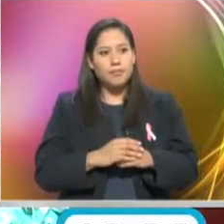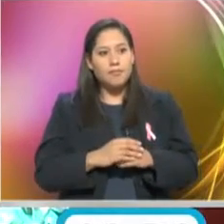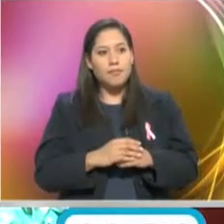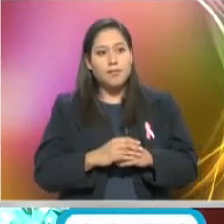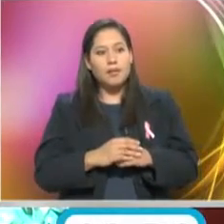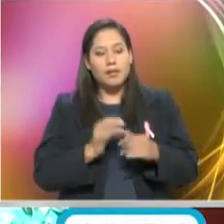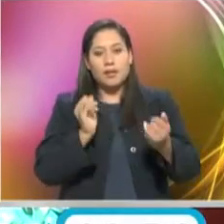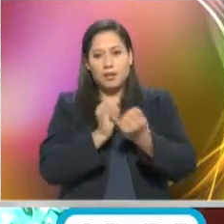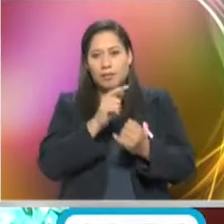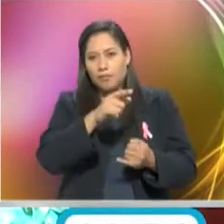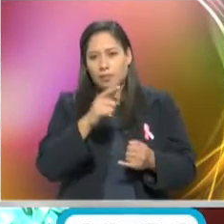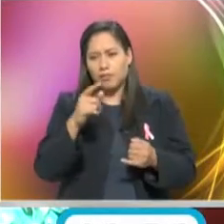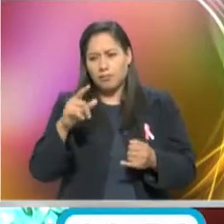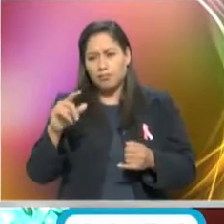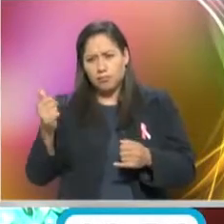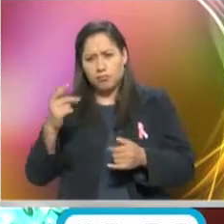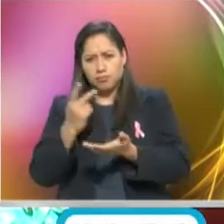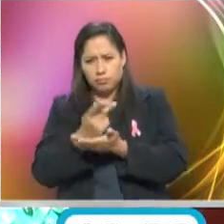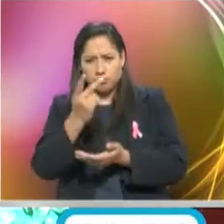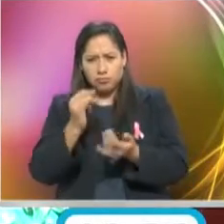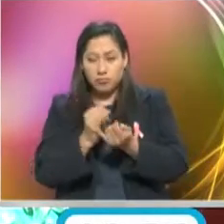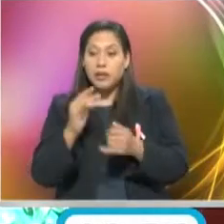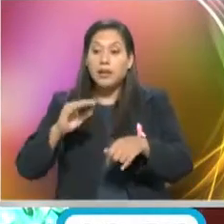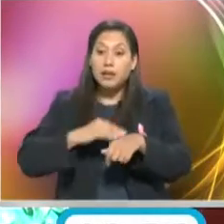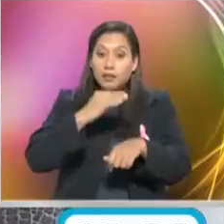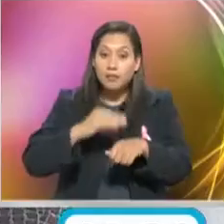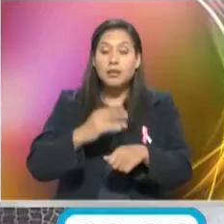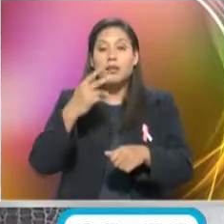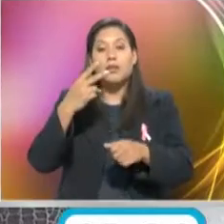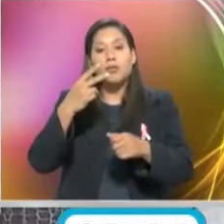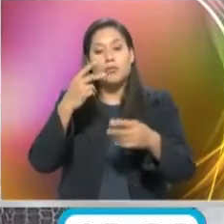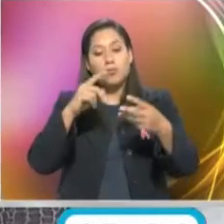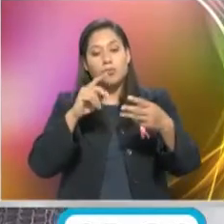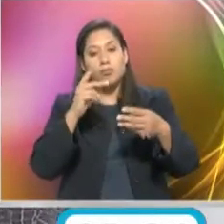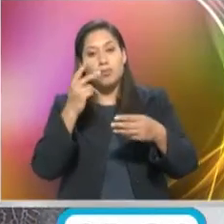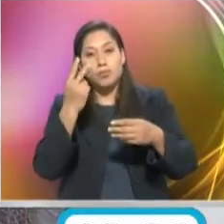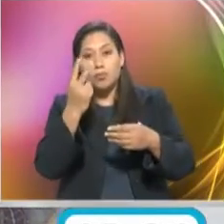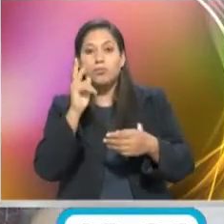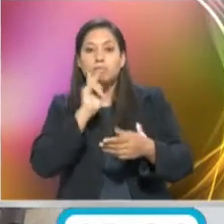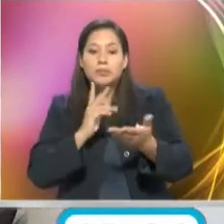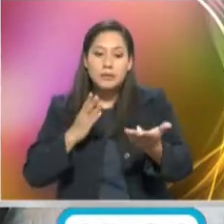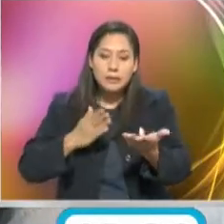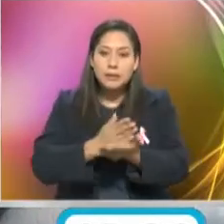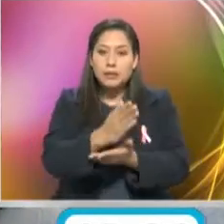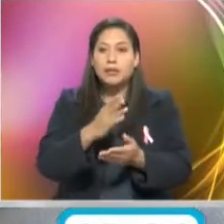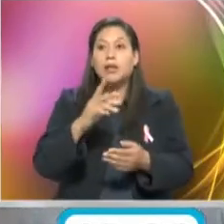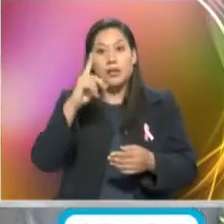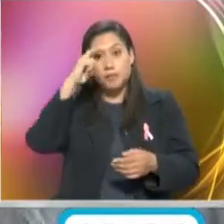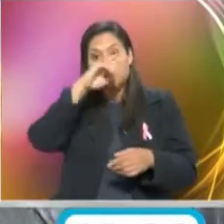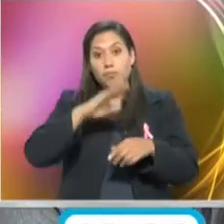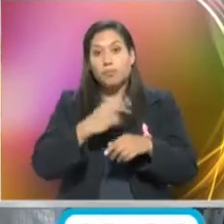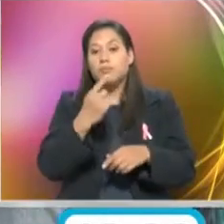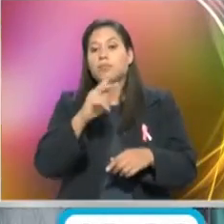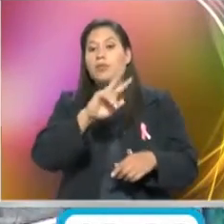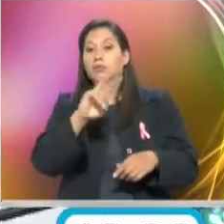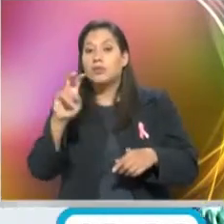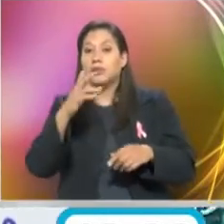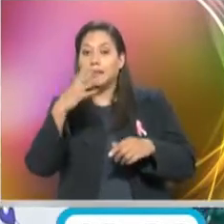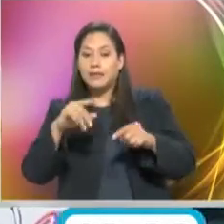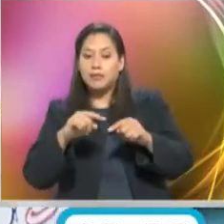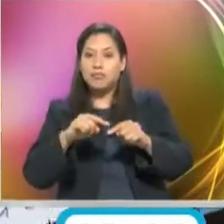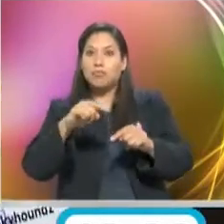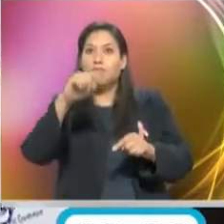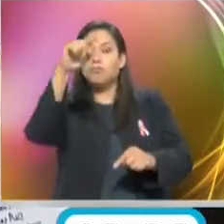bueno, también salió un buen lugar. Logramos calificar en 2 pruebas más, que es difícil porque ellos tiran 210 pies.